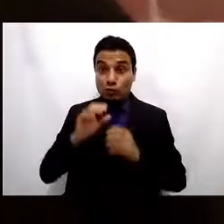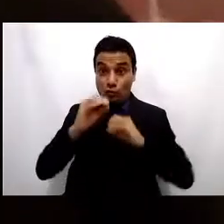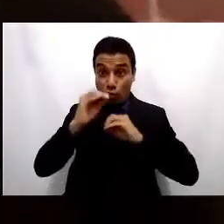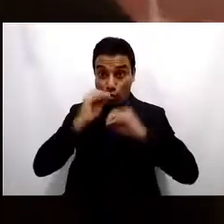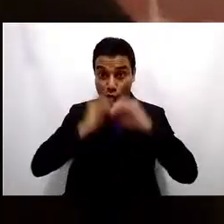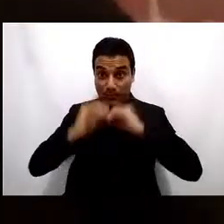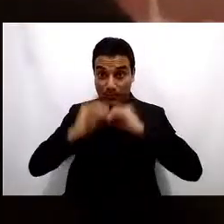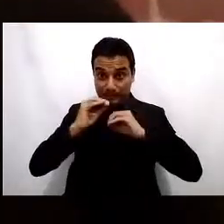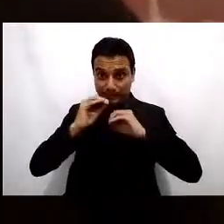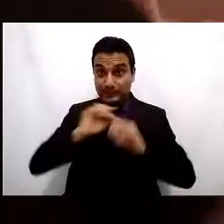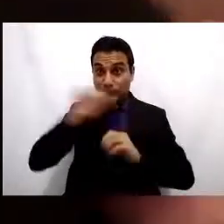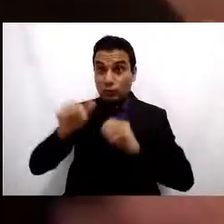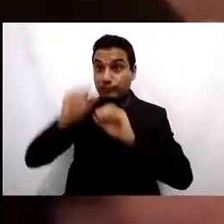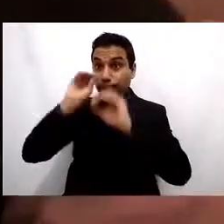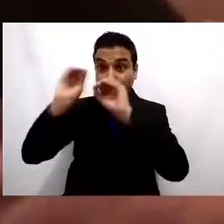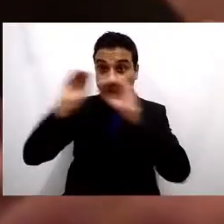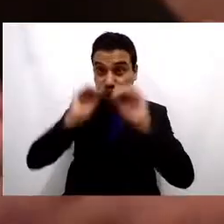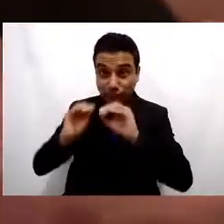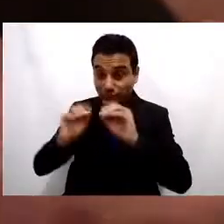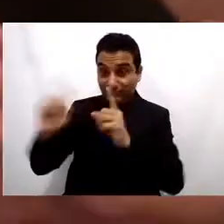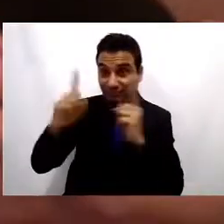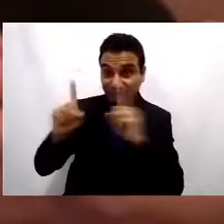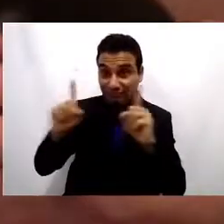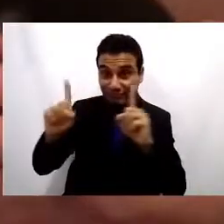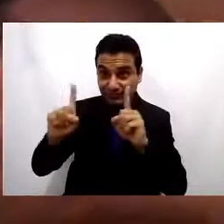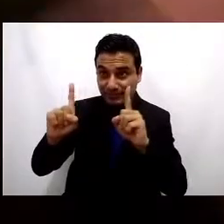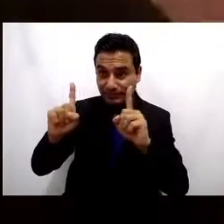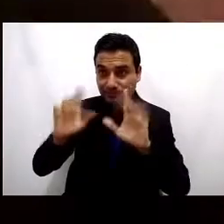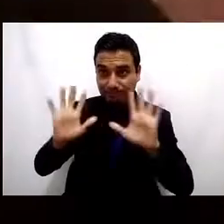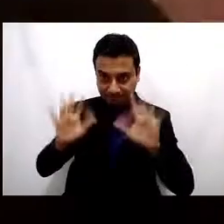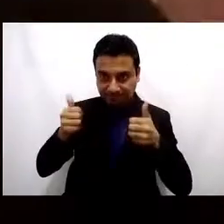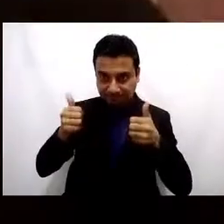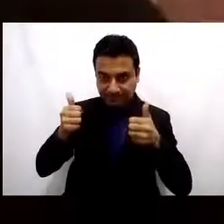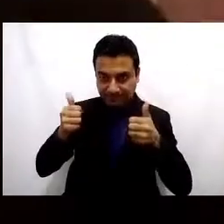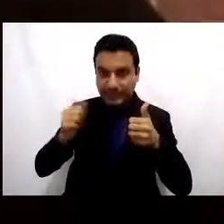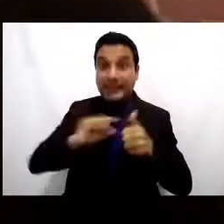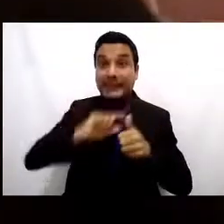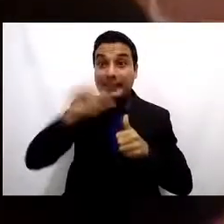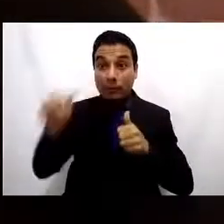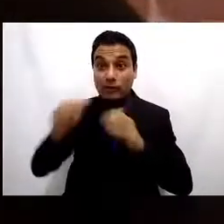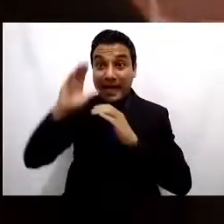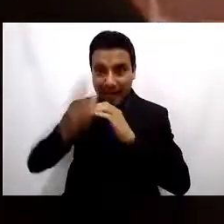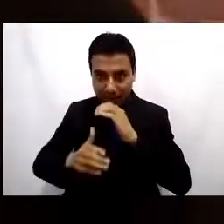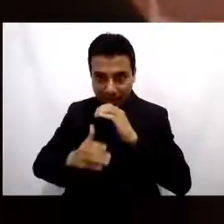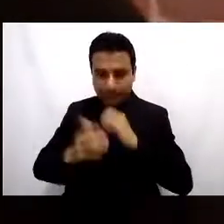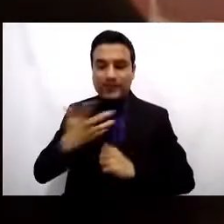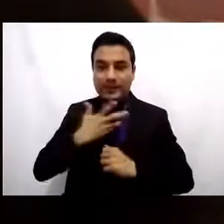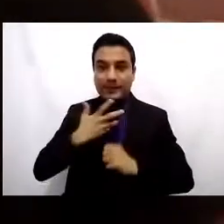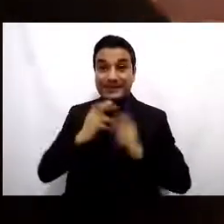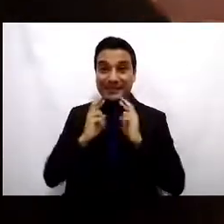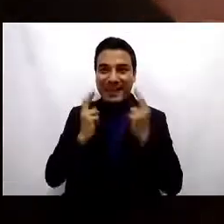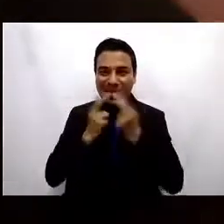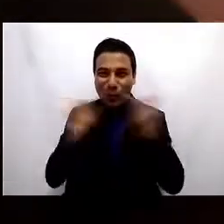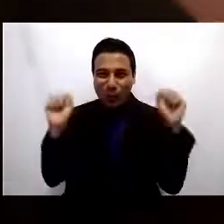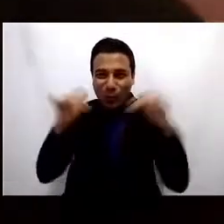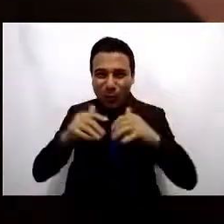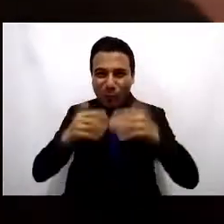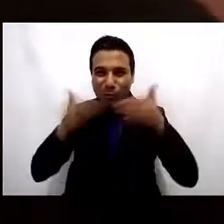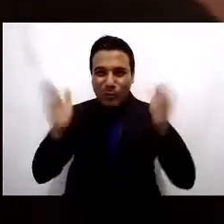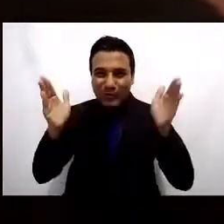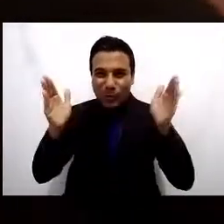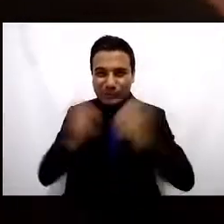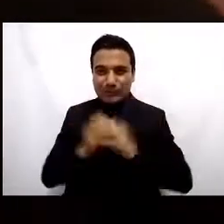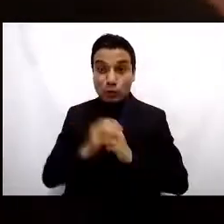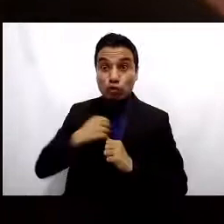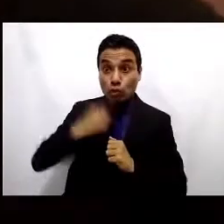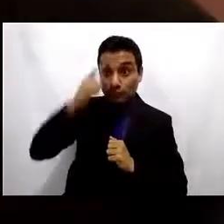los desmontajes. Es decir, armar una especie de seminario público en el cual tratar de entender cómo fue el proceso de creación